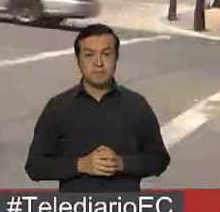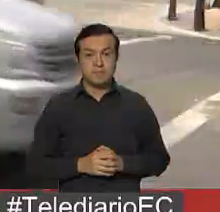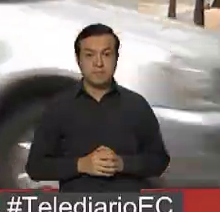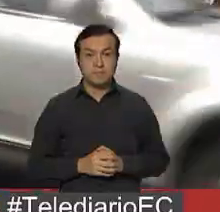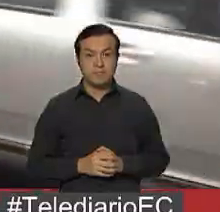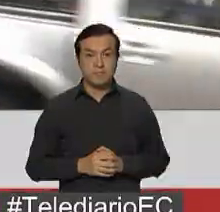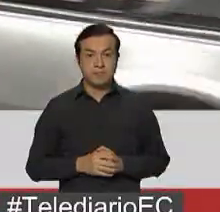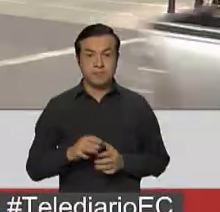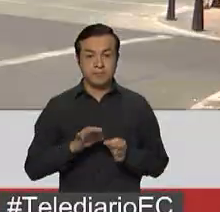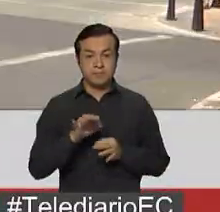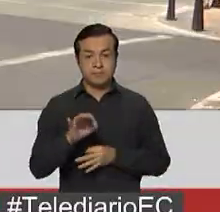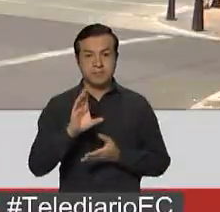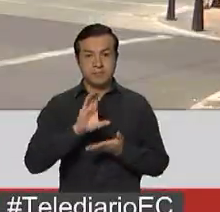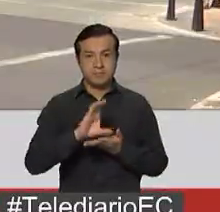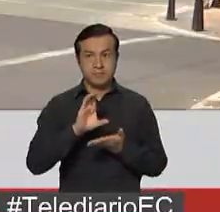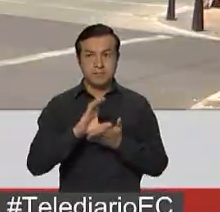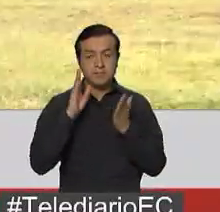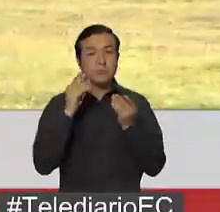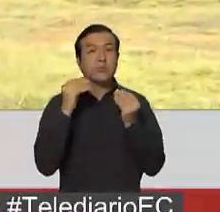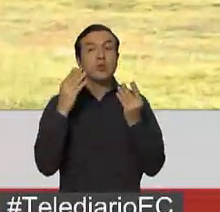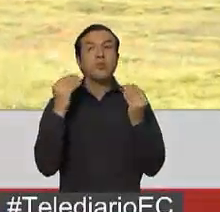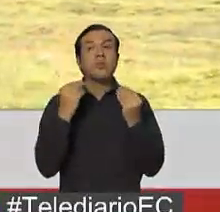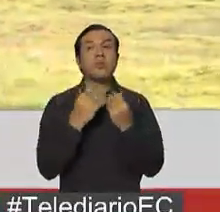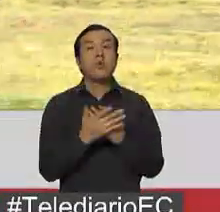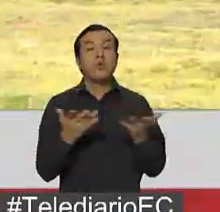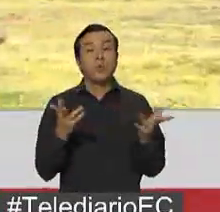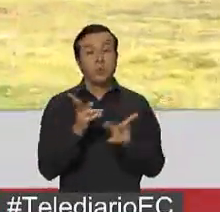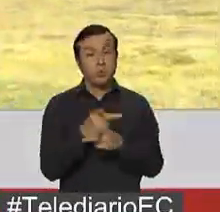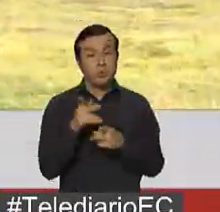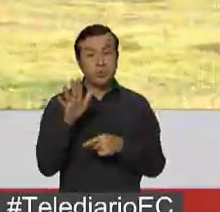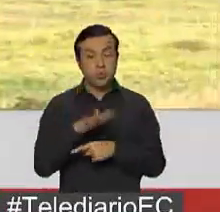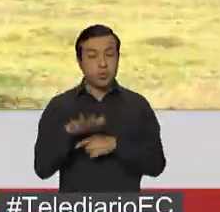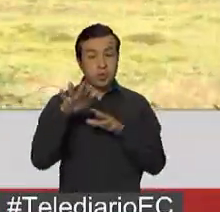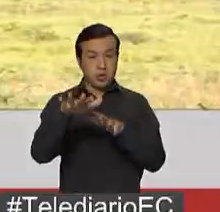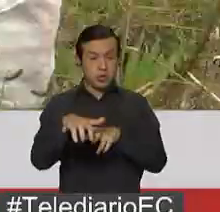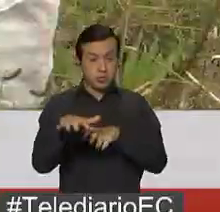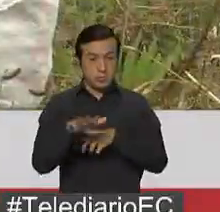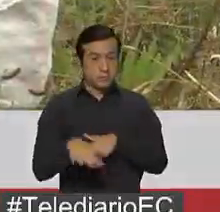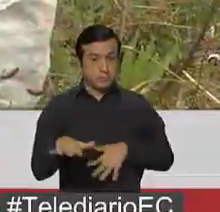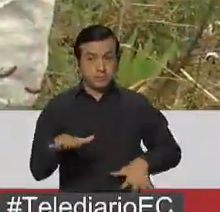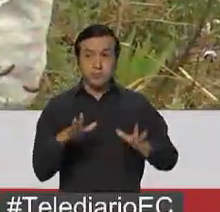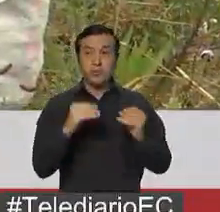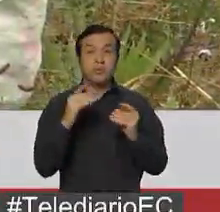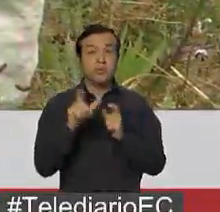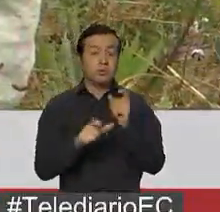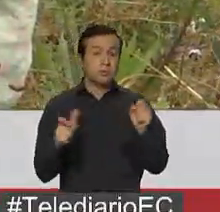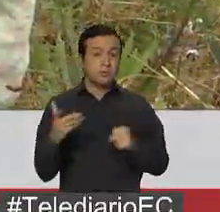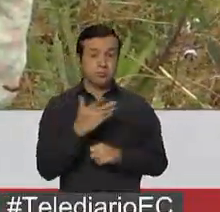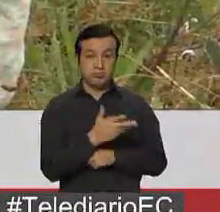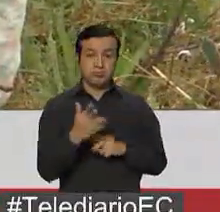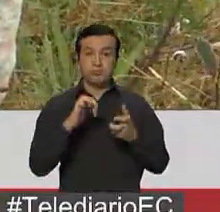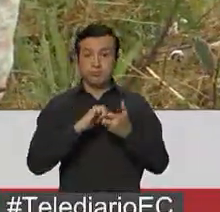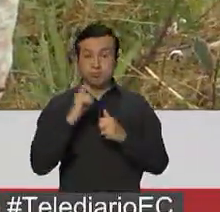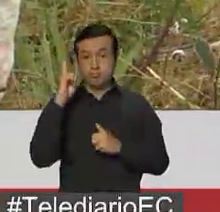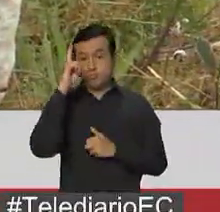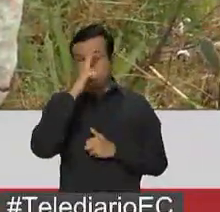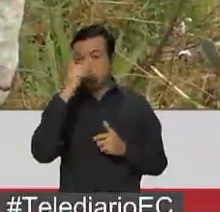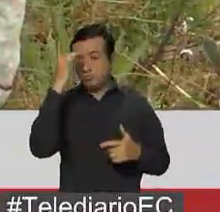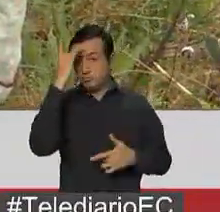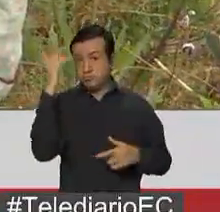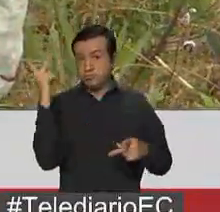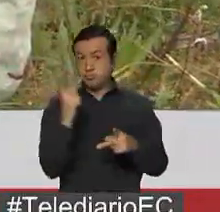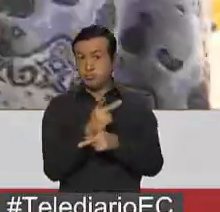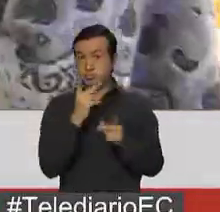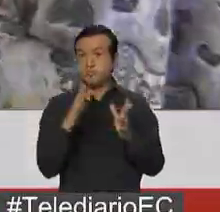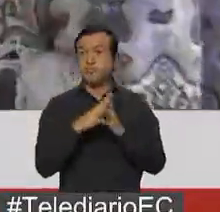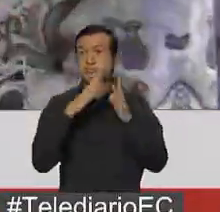el cantón cayambe concentra un alto porcentaje de productores de agroecología muchos de ellos se han visto afectados por la pandemia del gobi